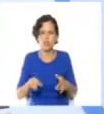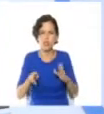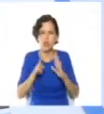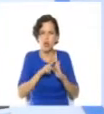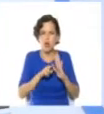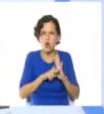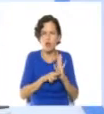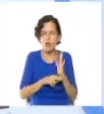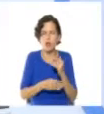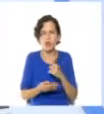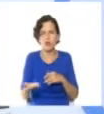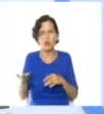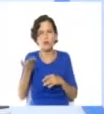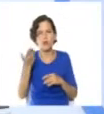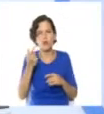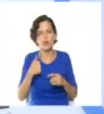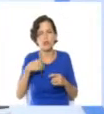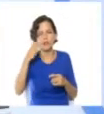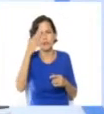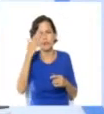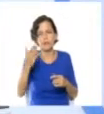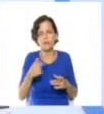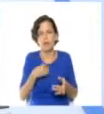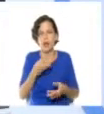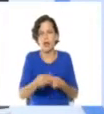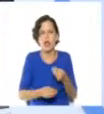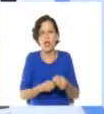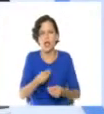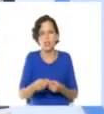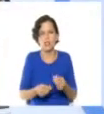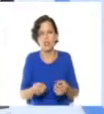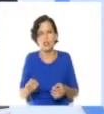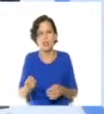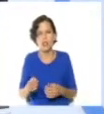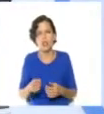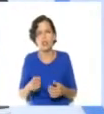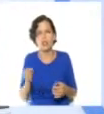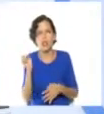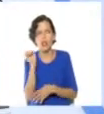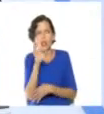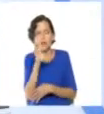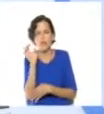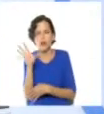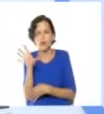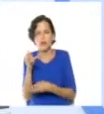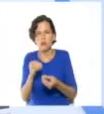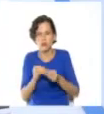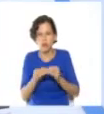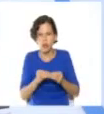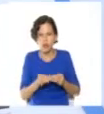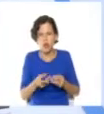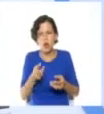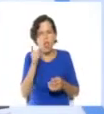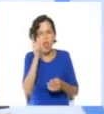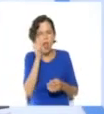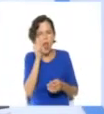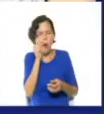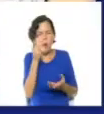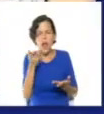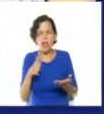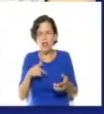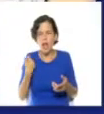disciplinas que son importantes tomar en cuenta para realizar estas expresiones y creaciones del hombre. En este